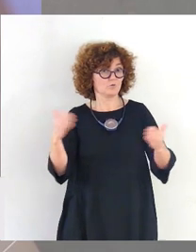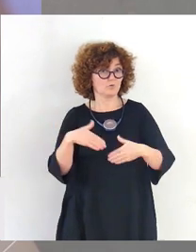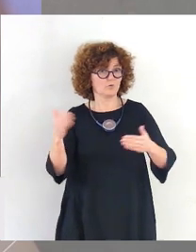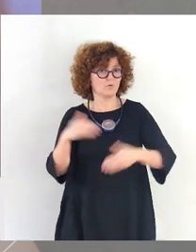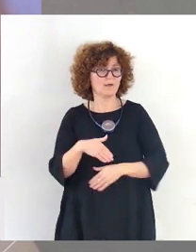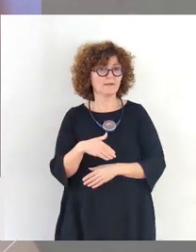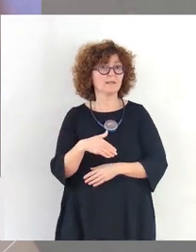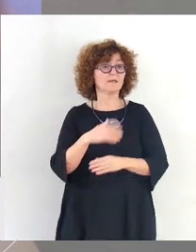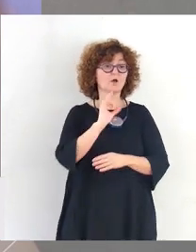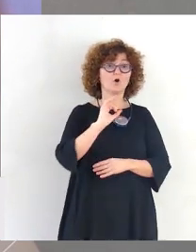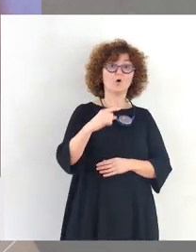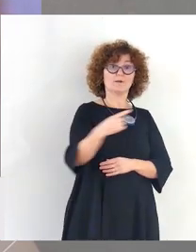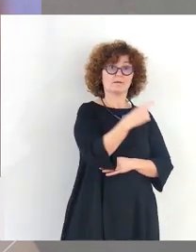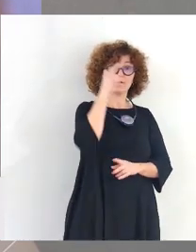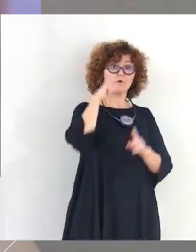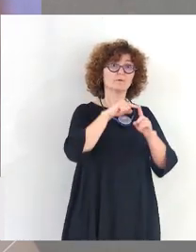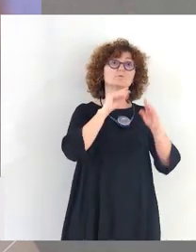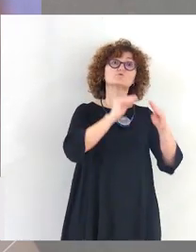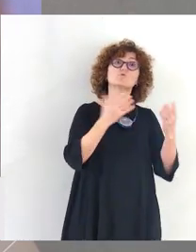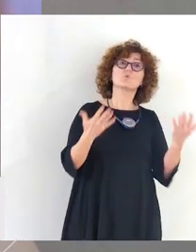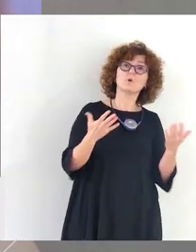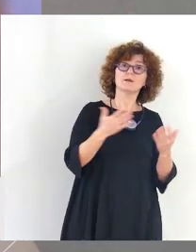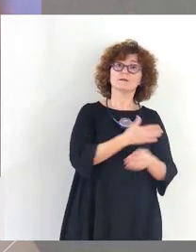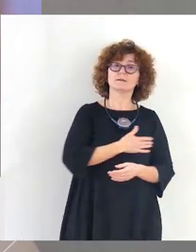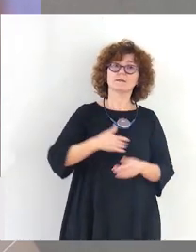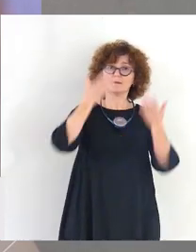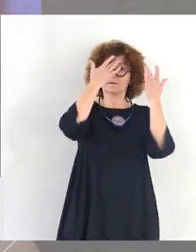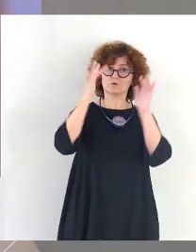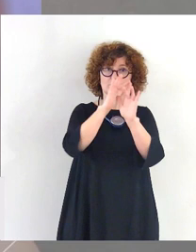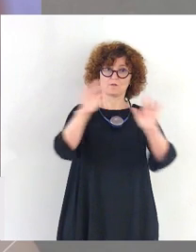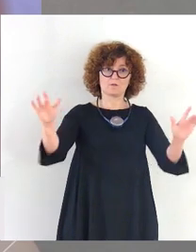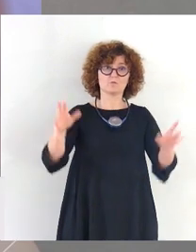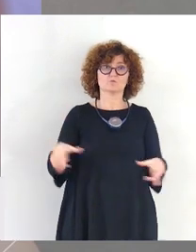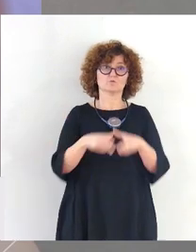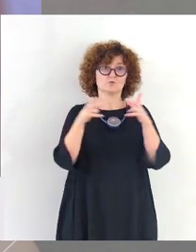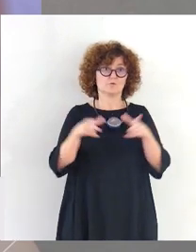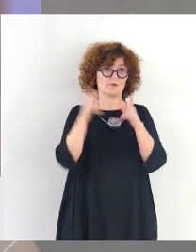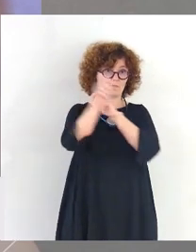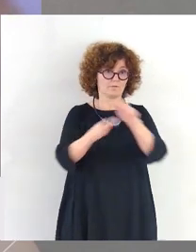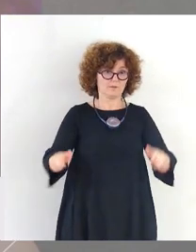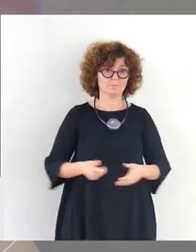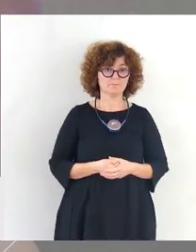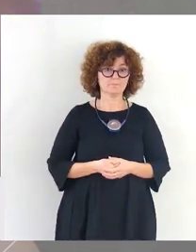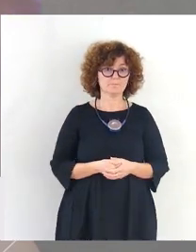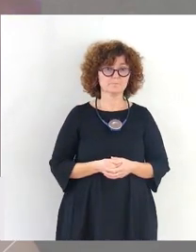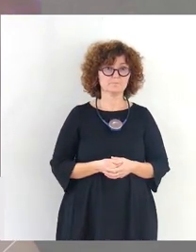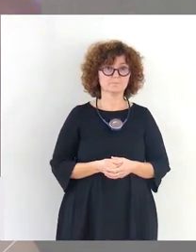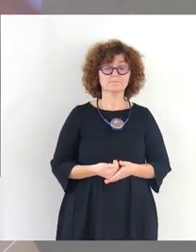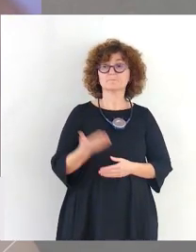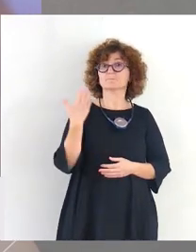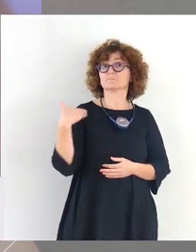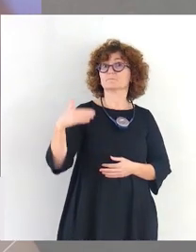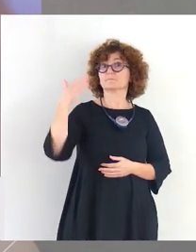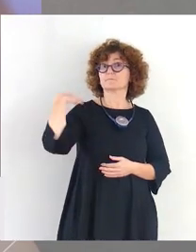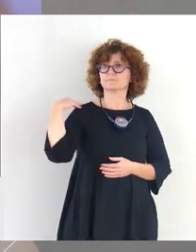desarrollar una tarea pedagógica de concienciación de la sociedad civil en ese momento por